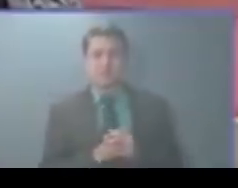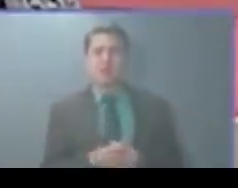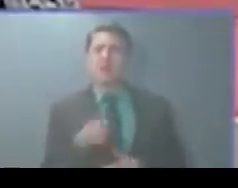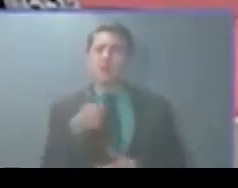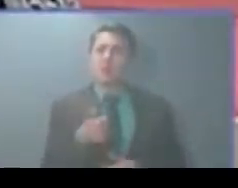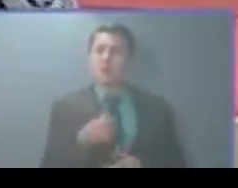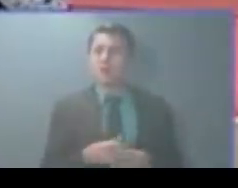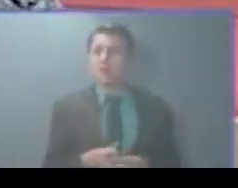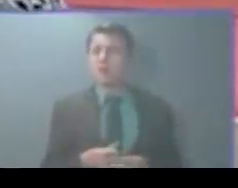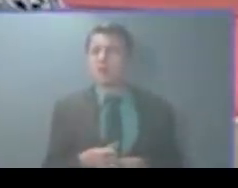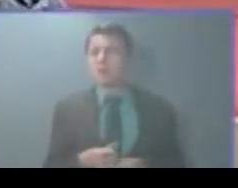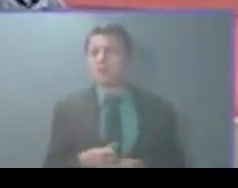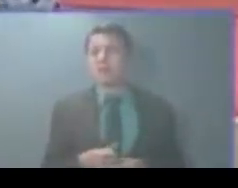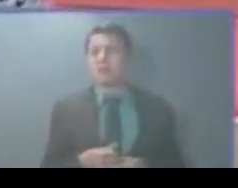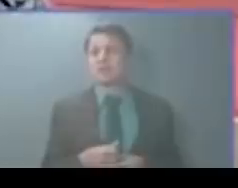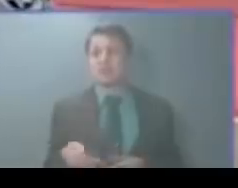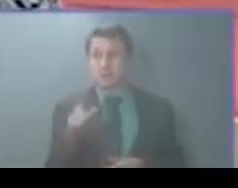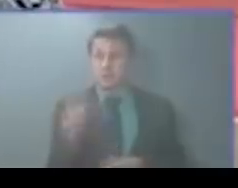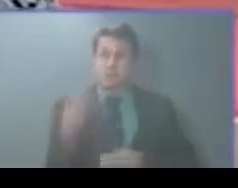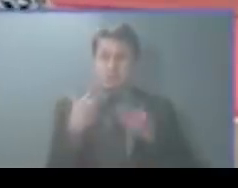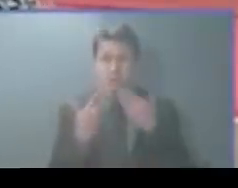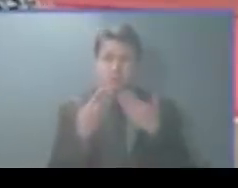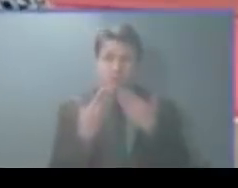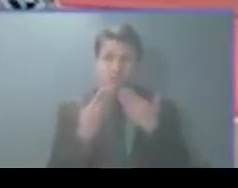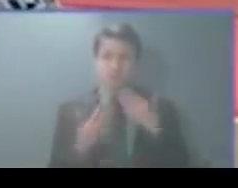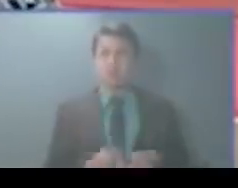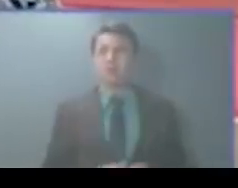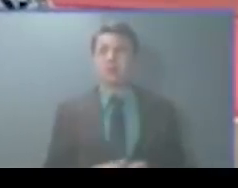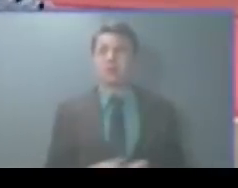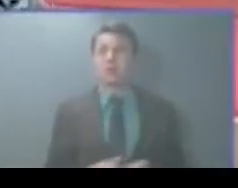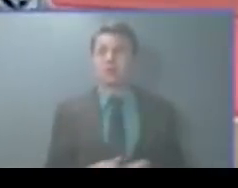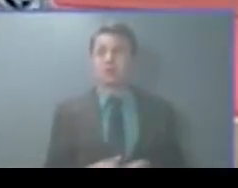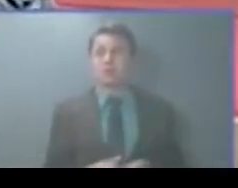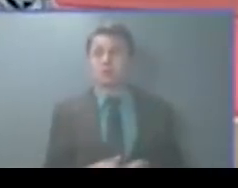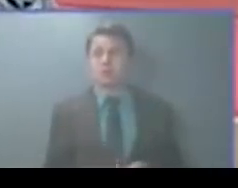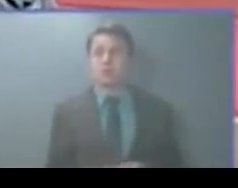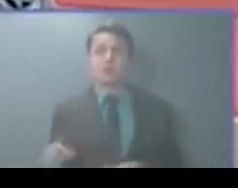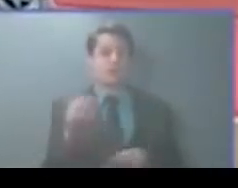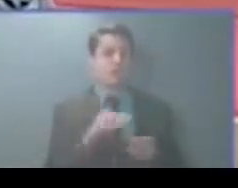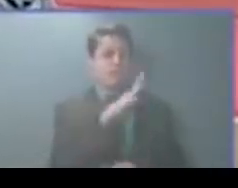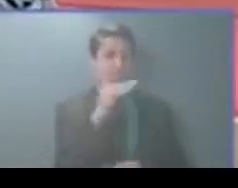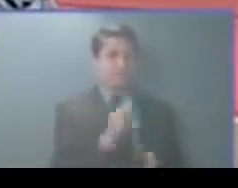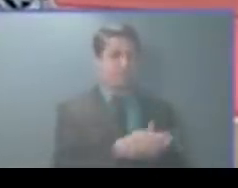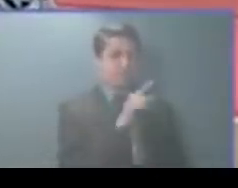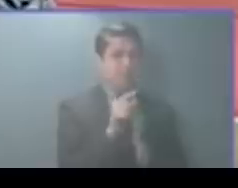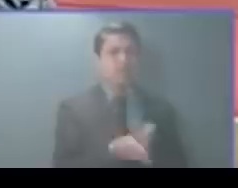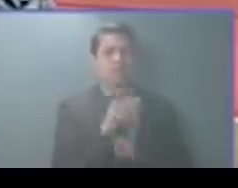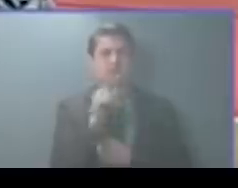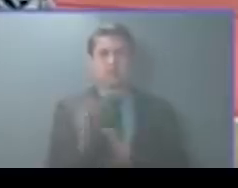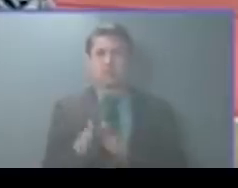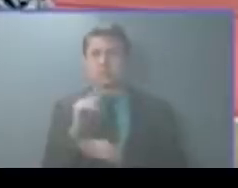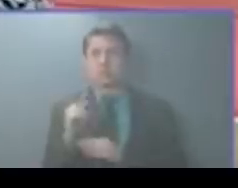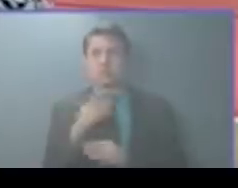Bueno, usted hizo mención de que los tres órganos del Estado pueden disponer de